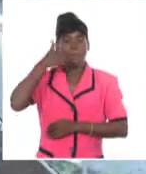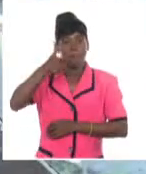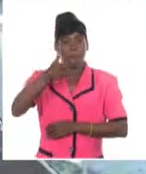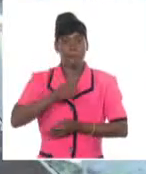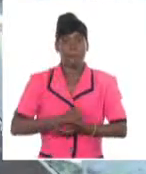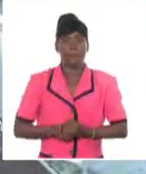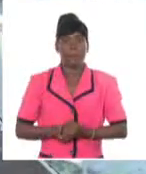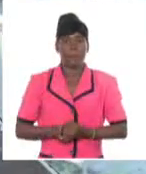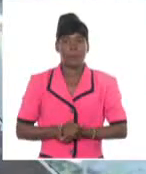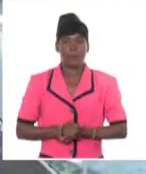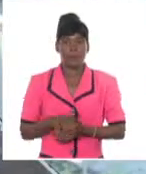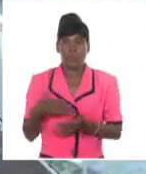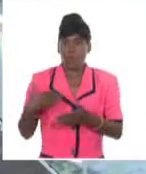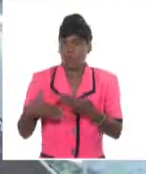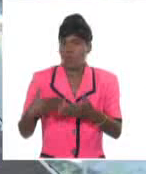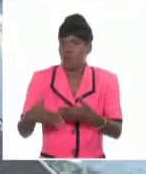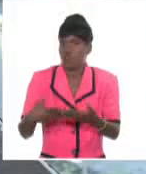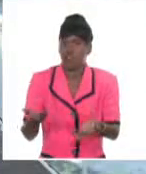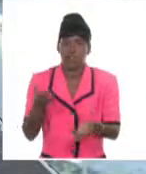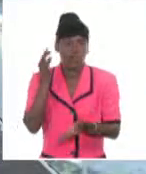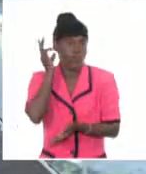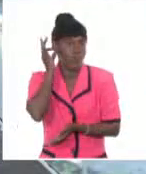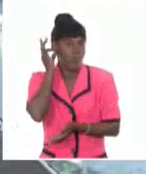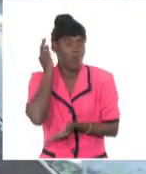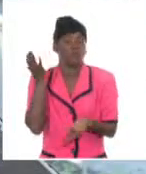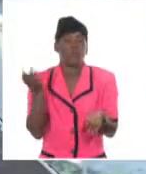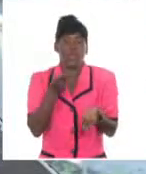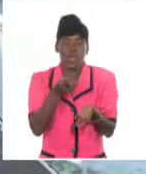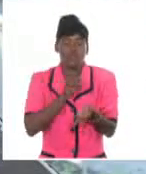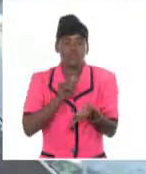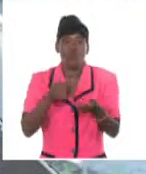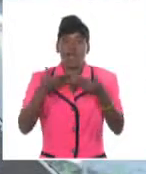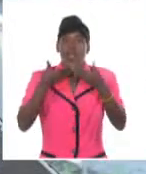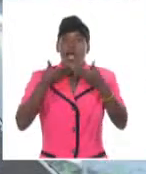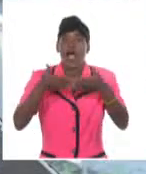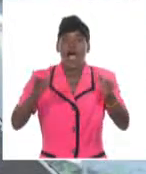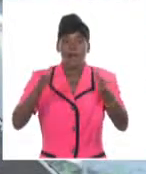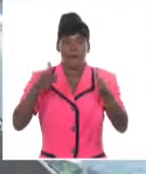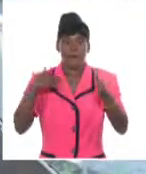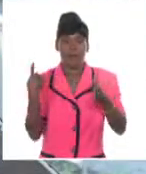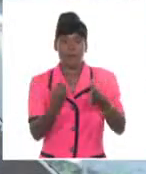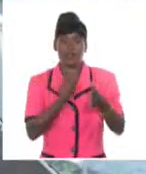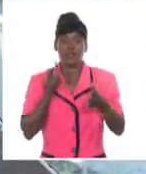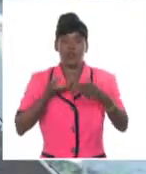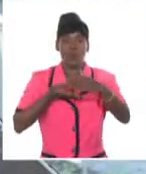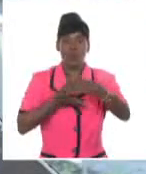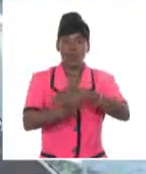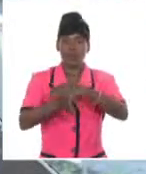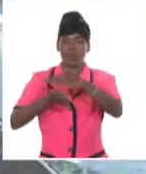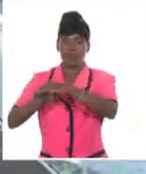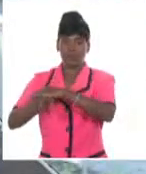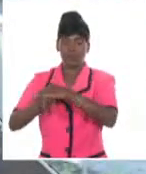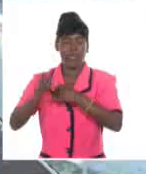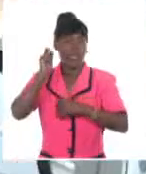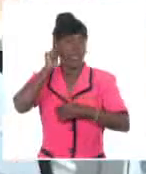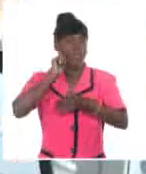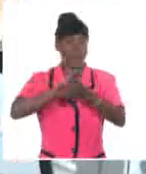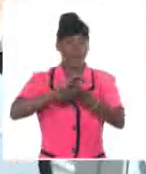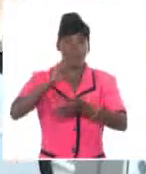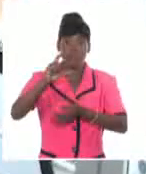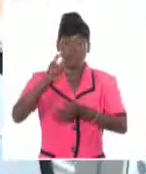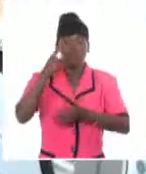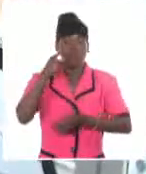del proceso del desarrollo adelanto de la mujer, yo creo que eso ha abierto unas expectativas muy grandes. La Federación de Mujeres Cubanas creo que está cumpliendo un